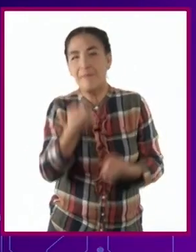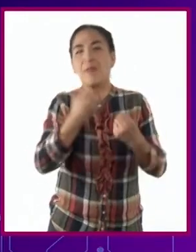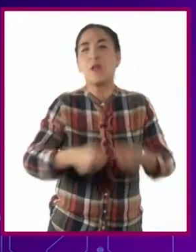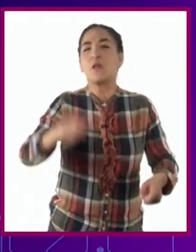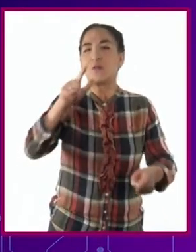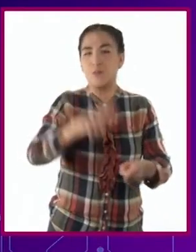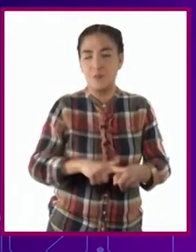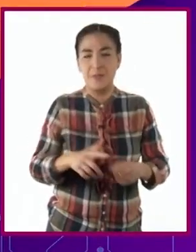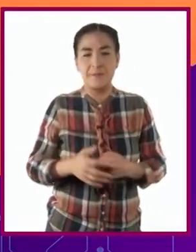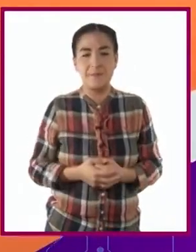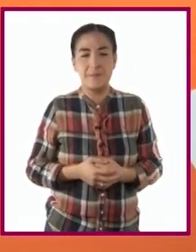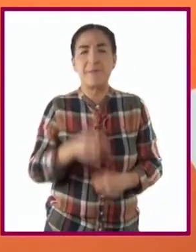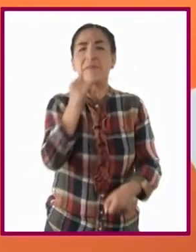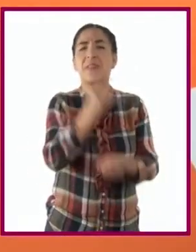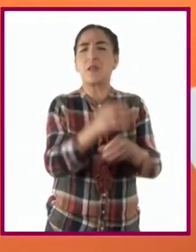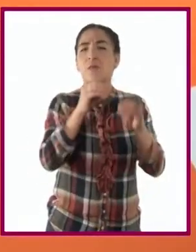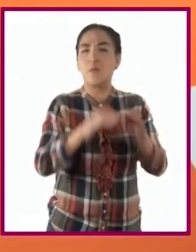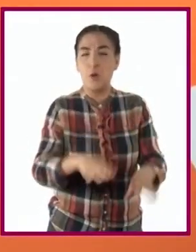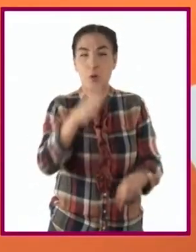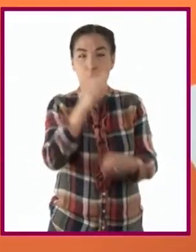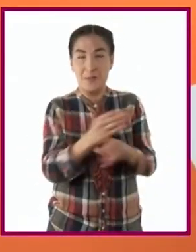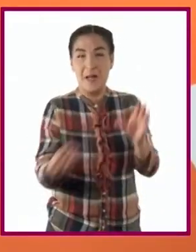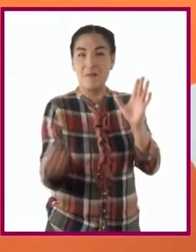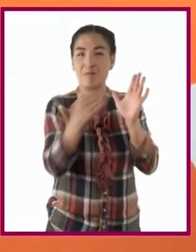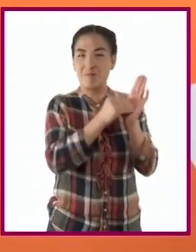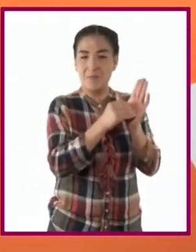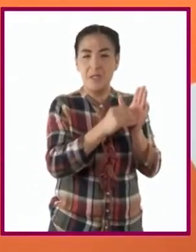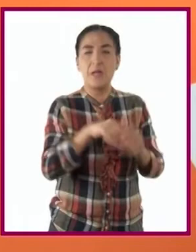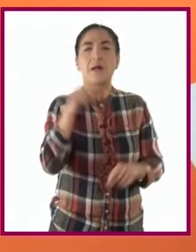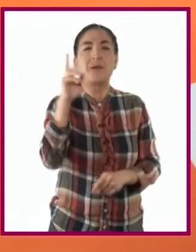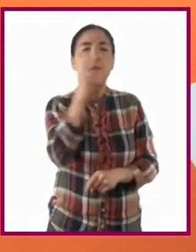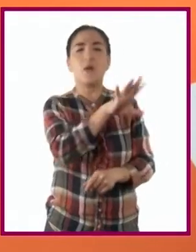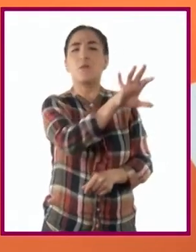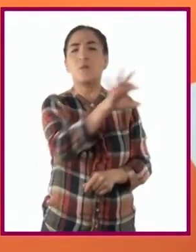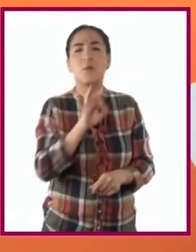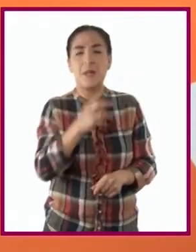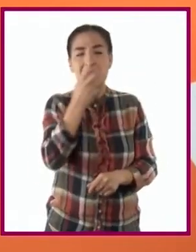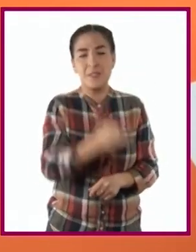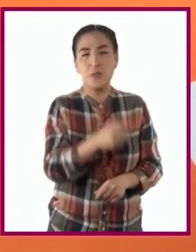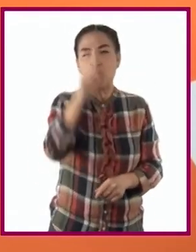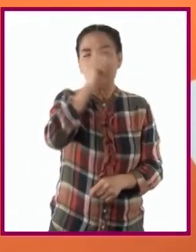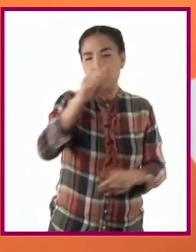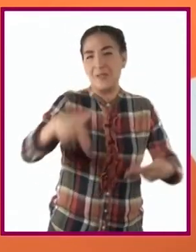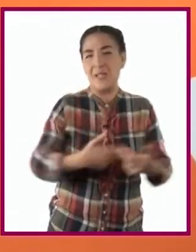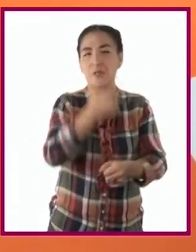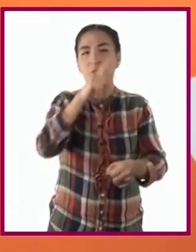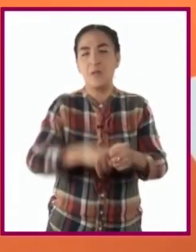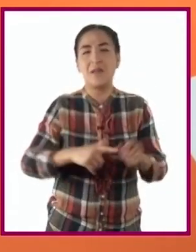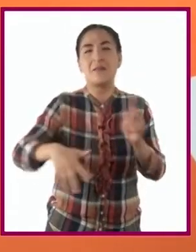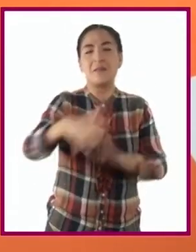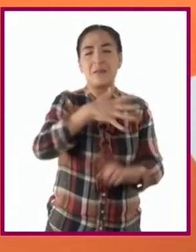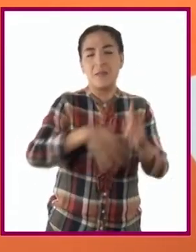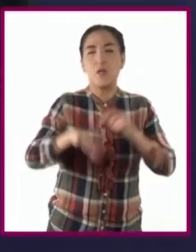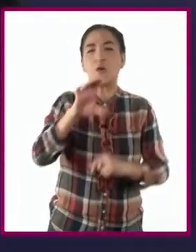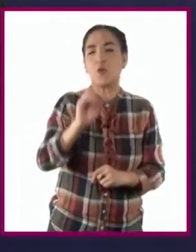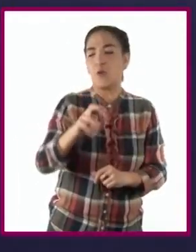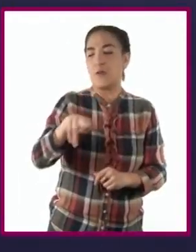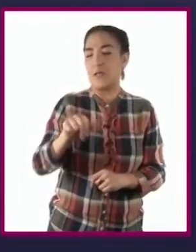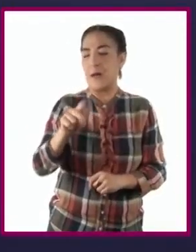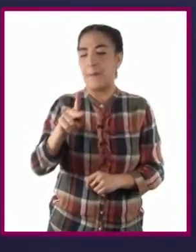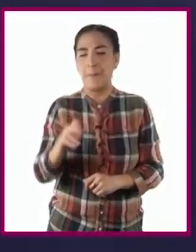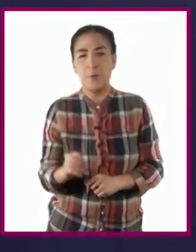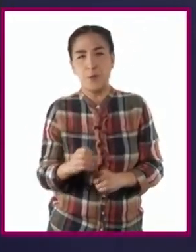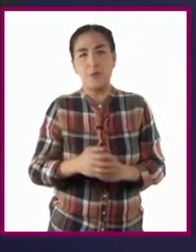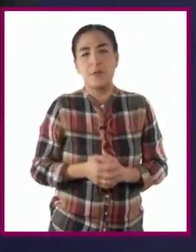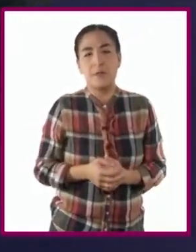social. Los datos que mostraremos fueron obtenidos del Consejo Nacional de Población, CONAPO.